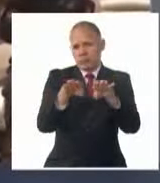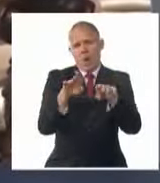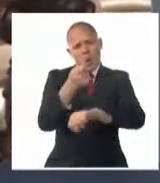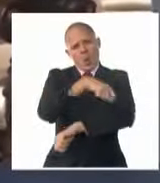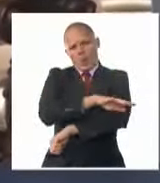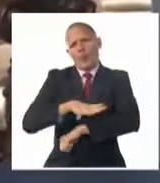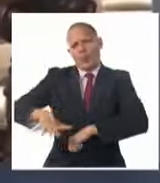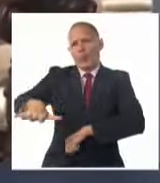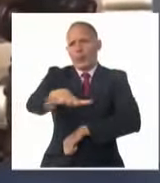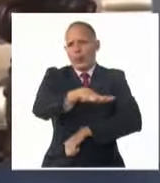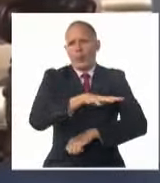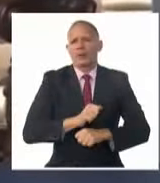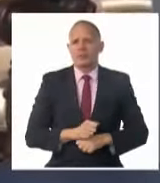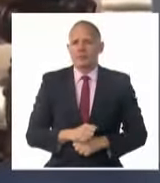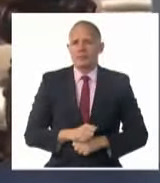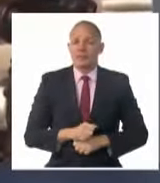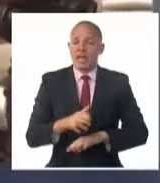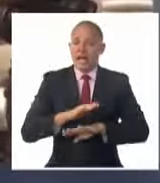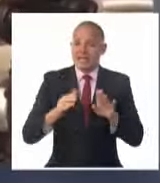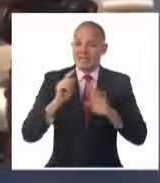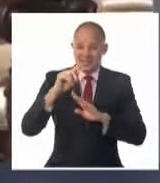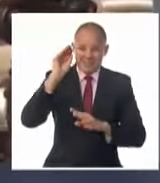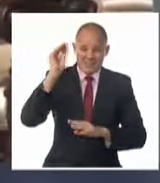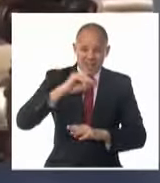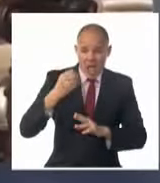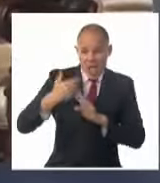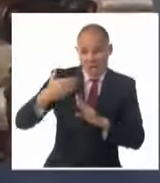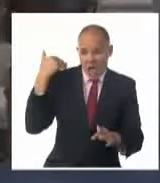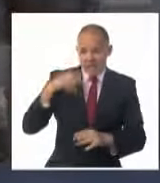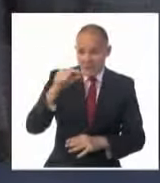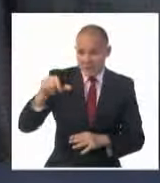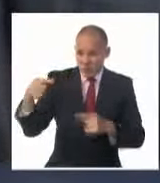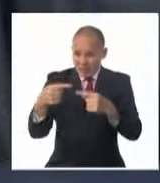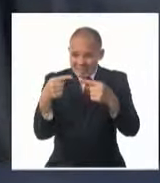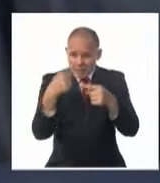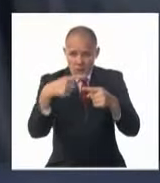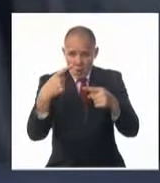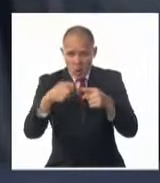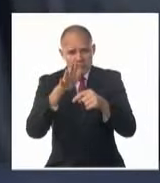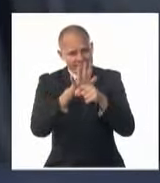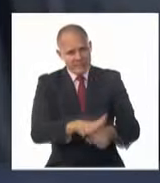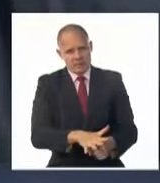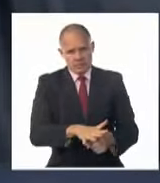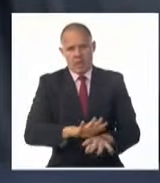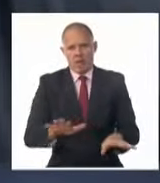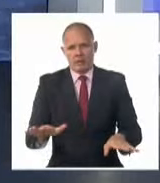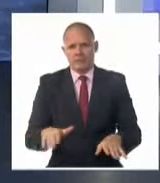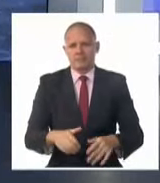a políticos judiciales contra él y su partido, el Movimiento Semilla.